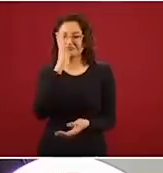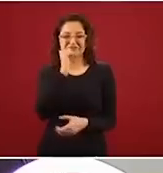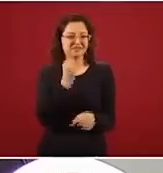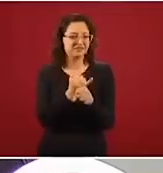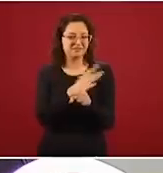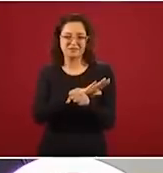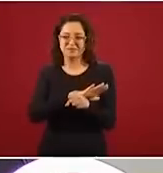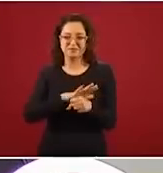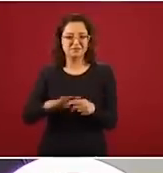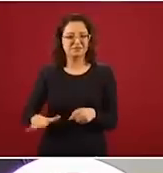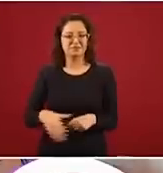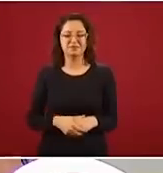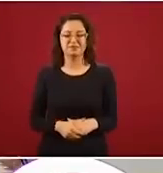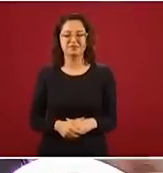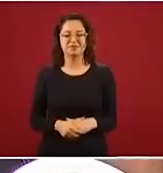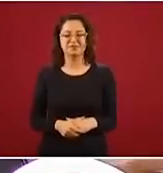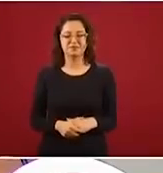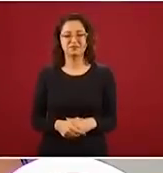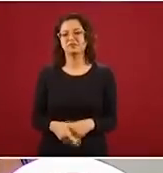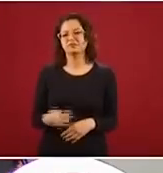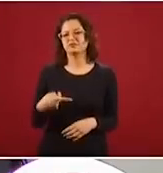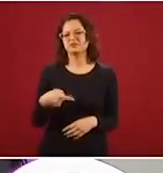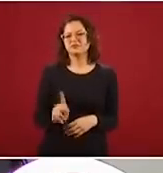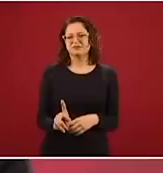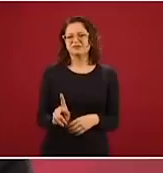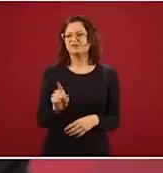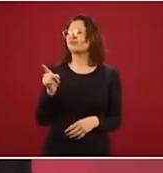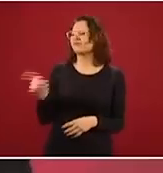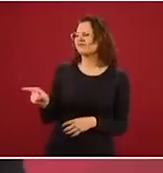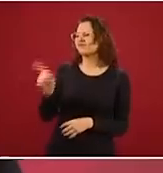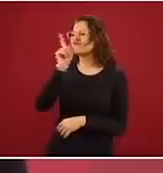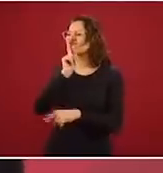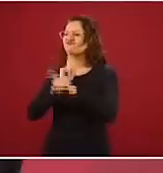piratas. ¿Pero por qué actúa así